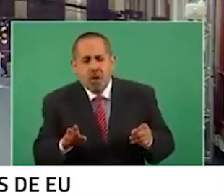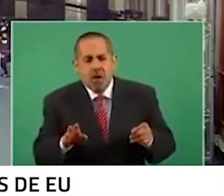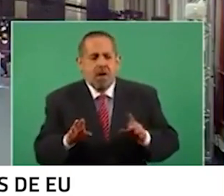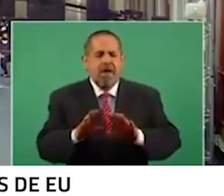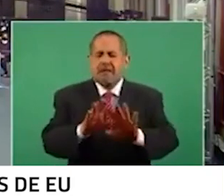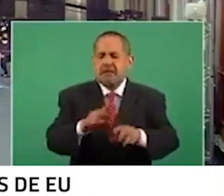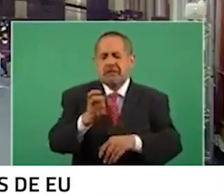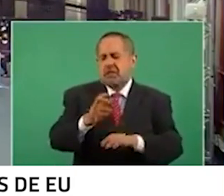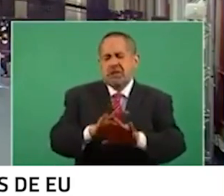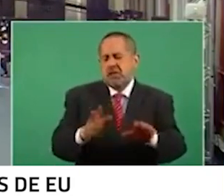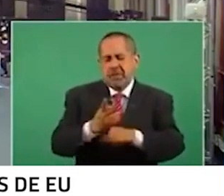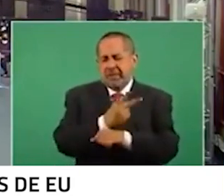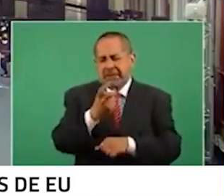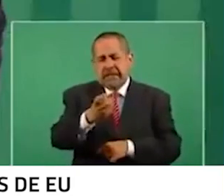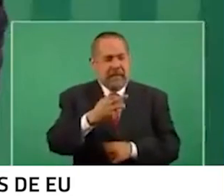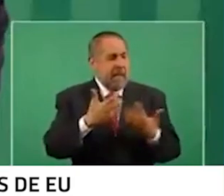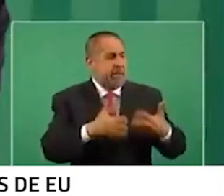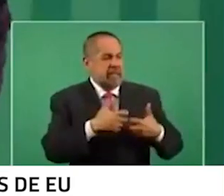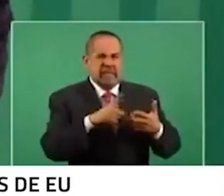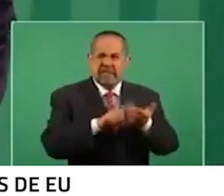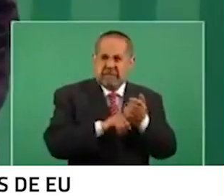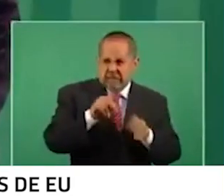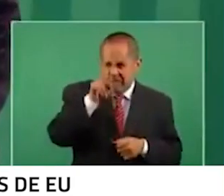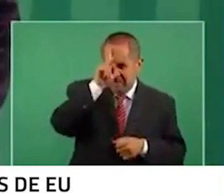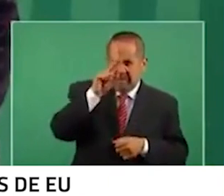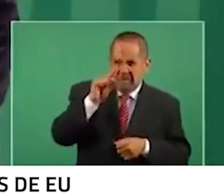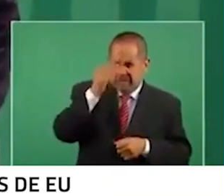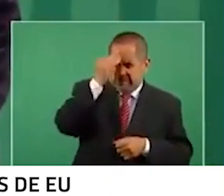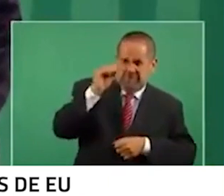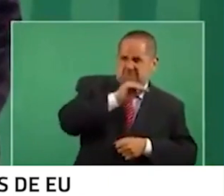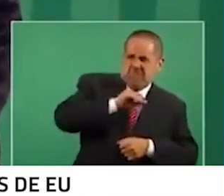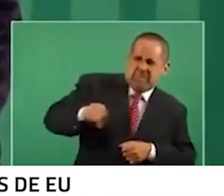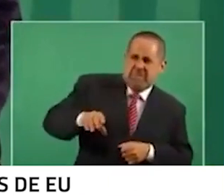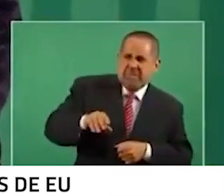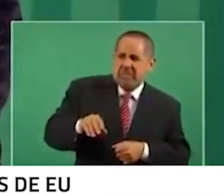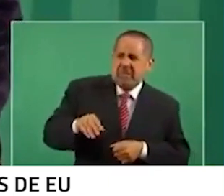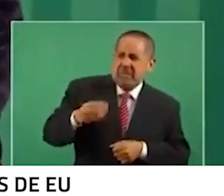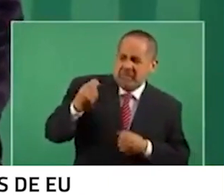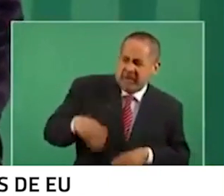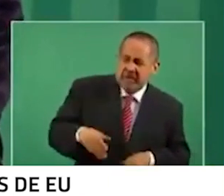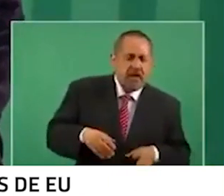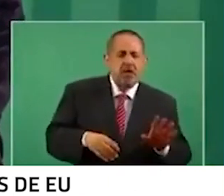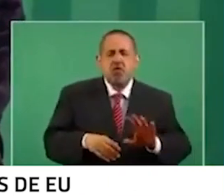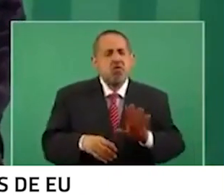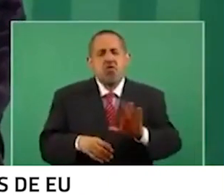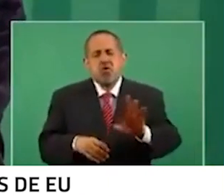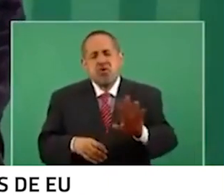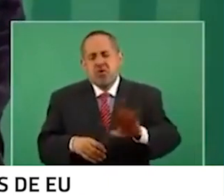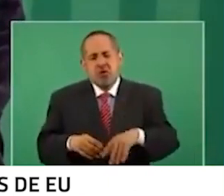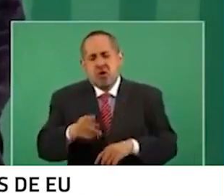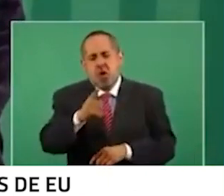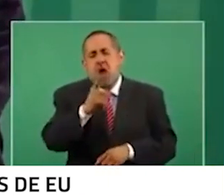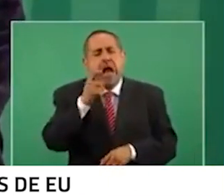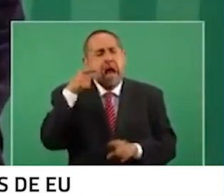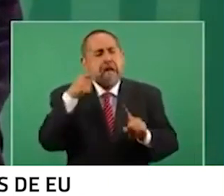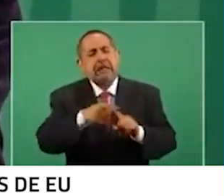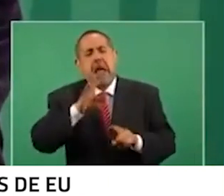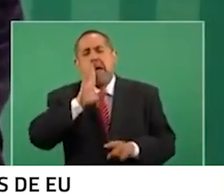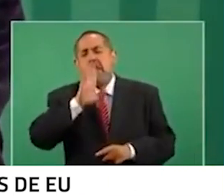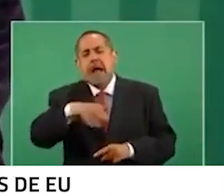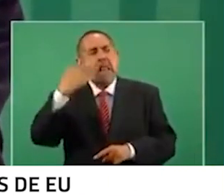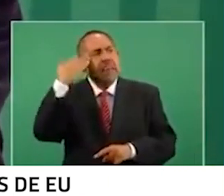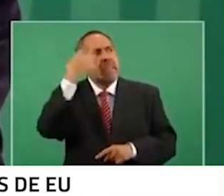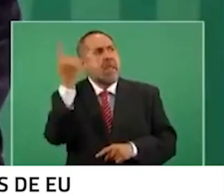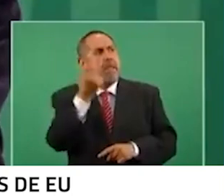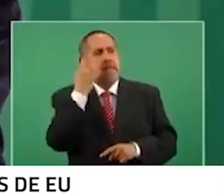sí no no es eso es un asunto que tiene que ver con el mal tiempo con la